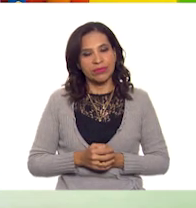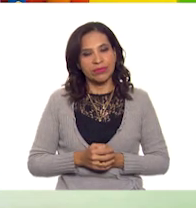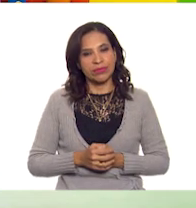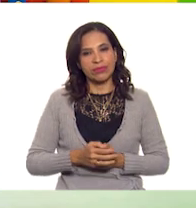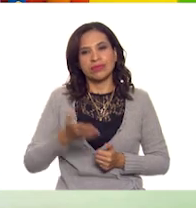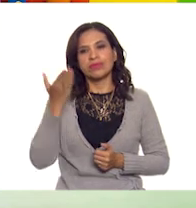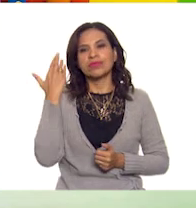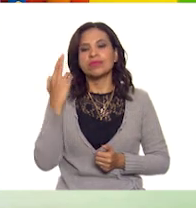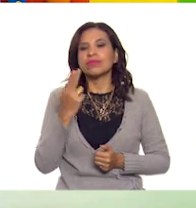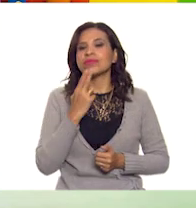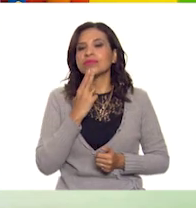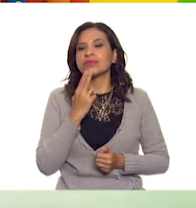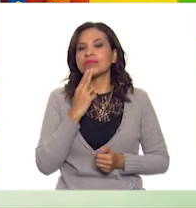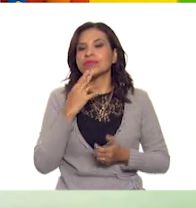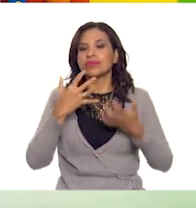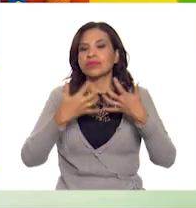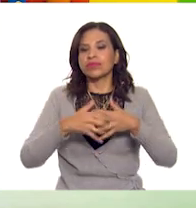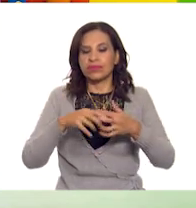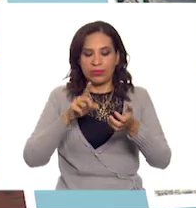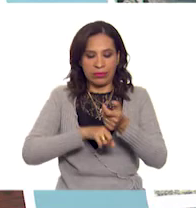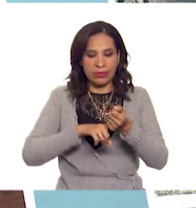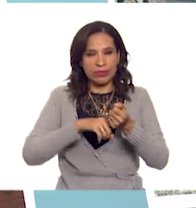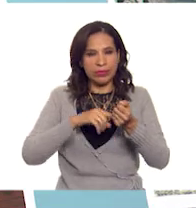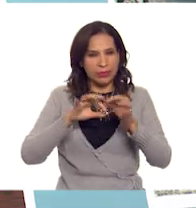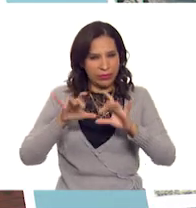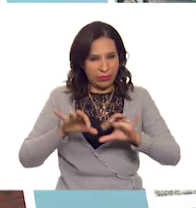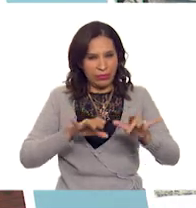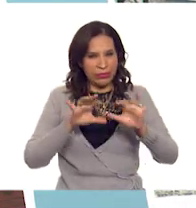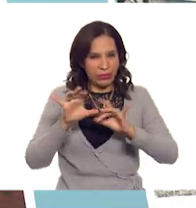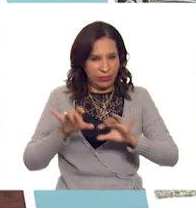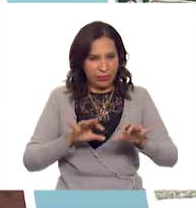Antes se utilizaban máquinas de escribir.